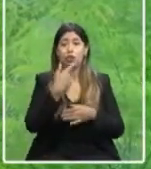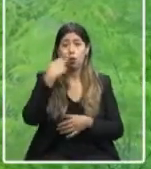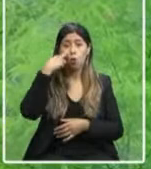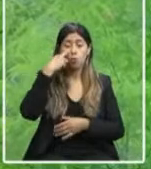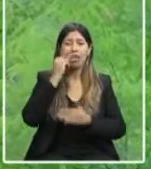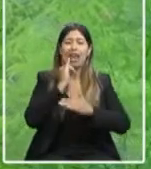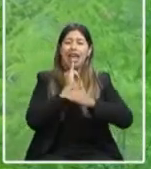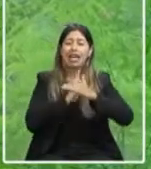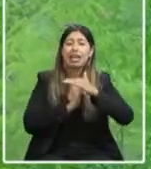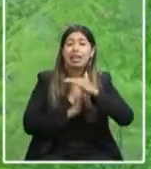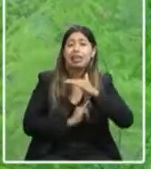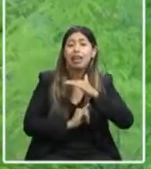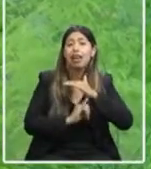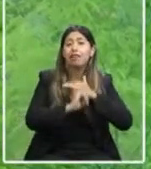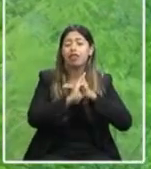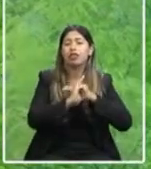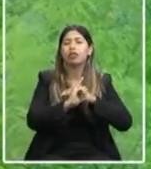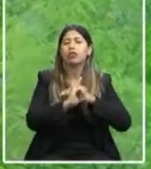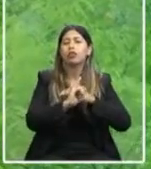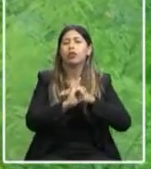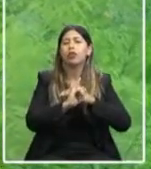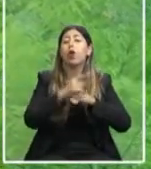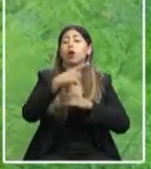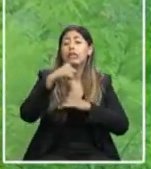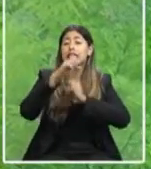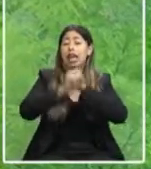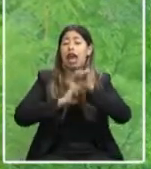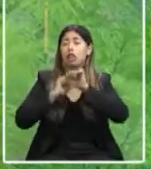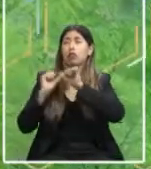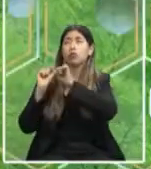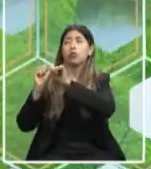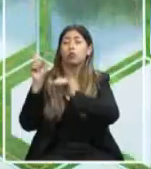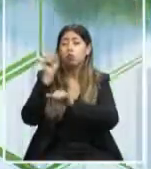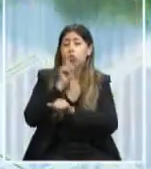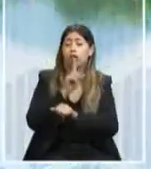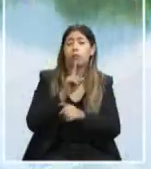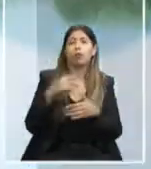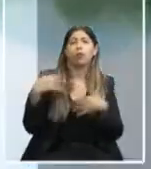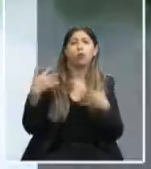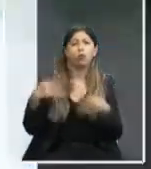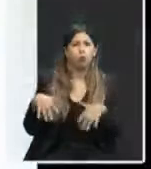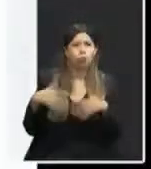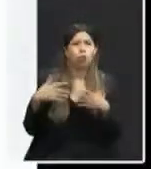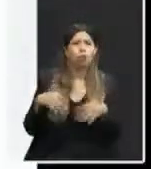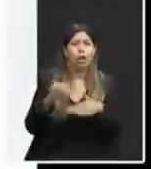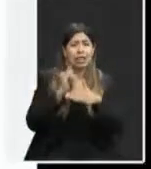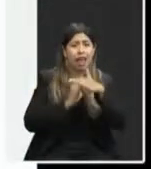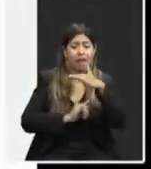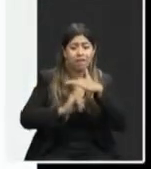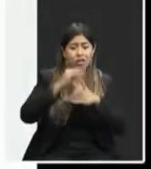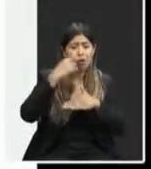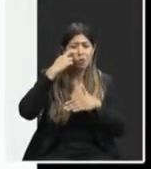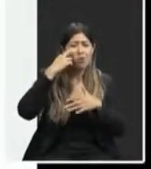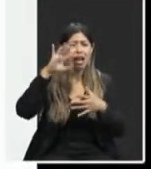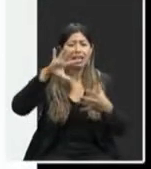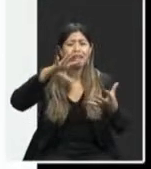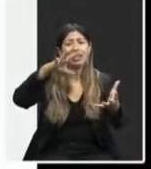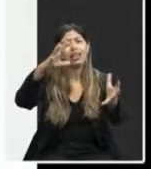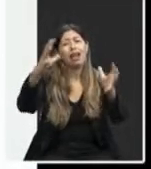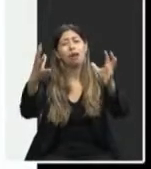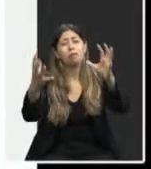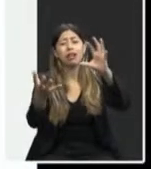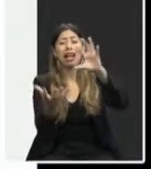humanas, y especialmente en los últimos 100 años, han generado que este planeta